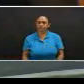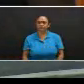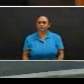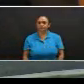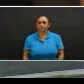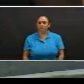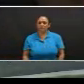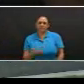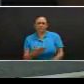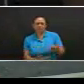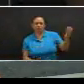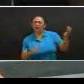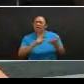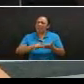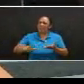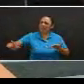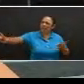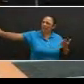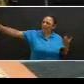3.500 kilómetros más atrás.